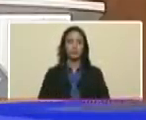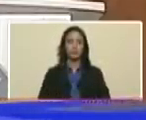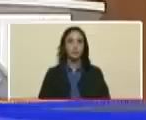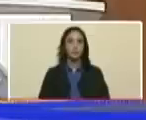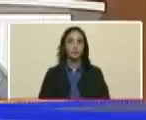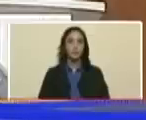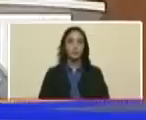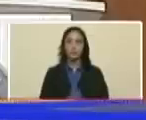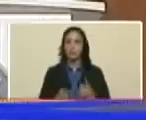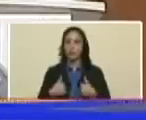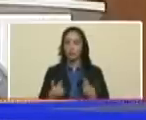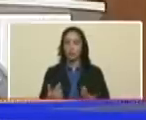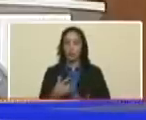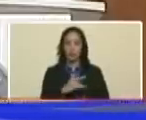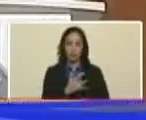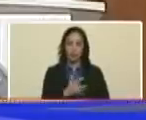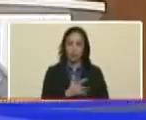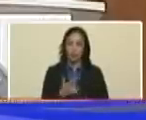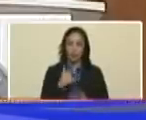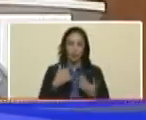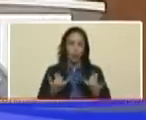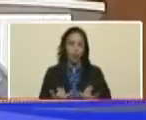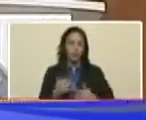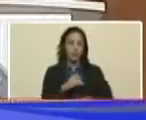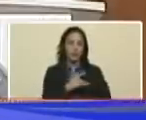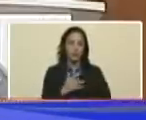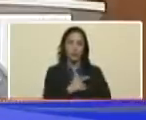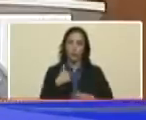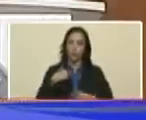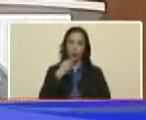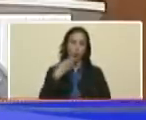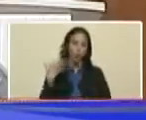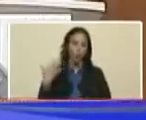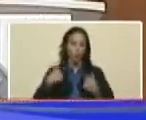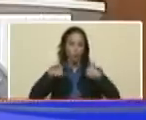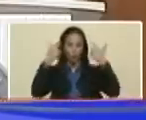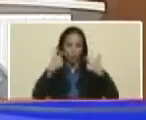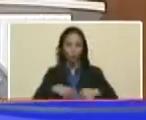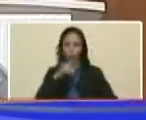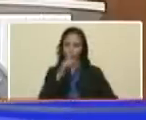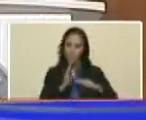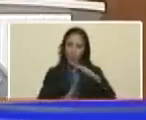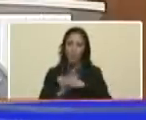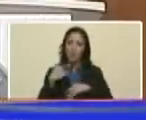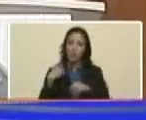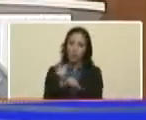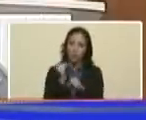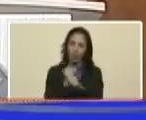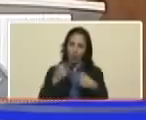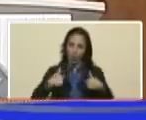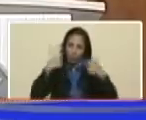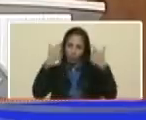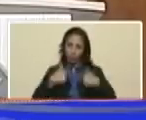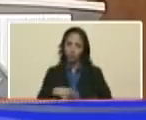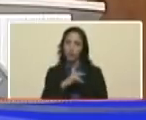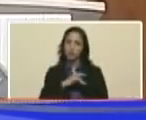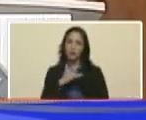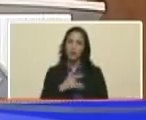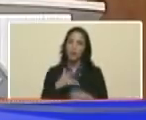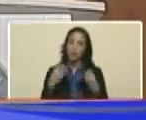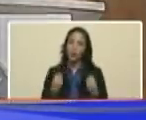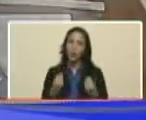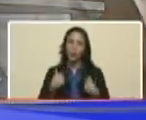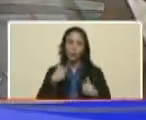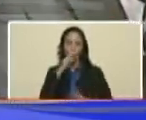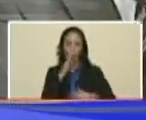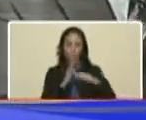porque me siento halagado como soldado, como hombre humilde, como obrero que soy. En mi humildad